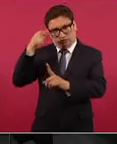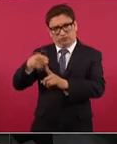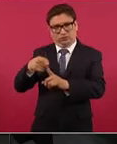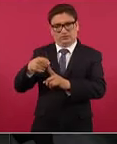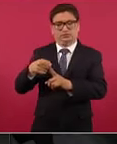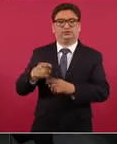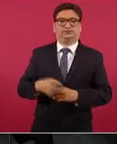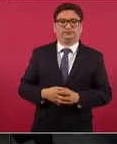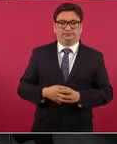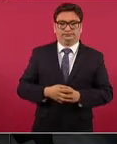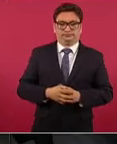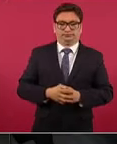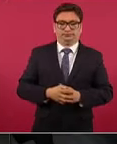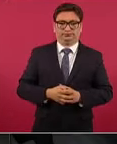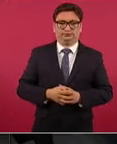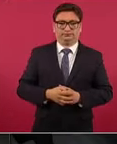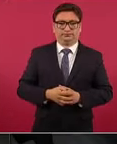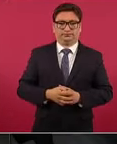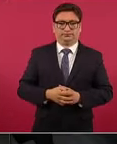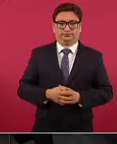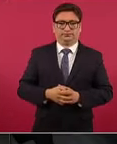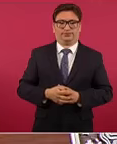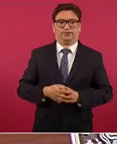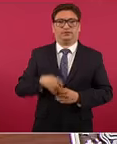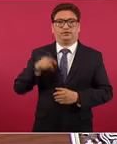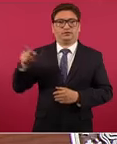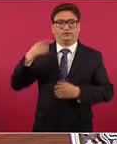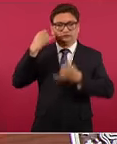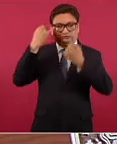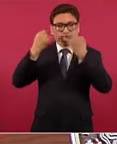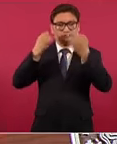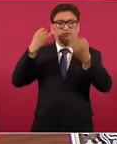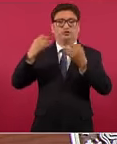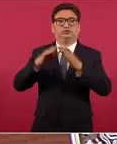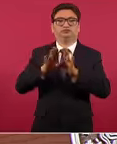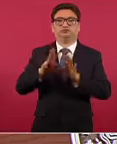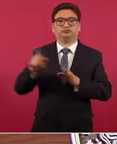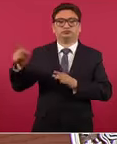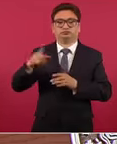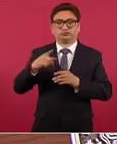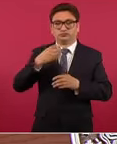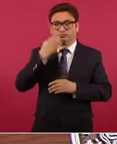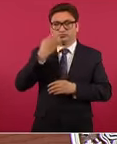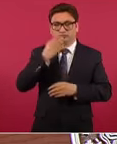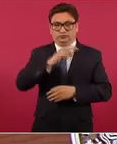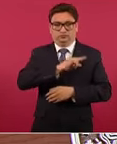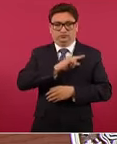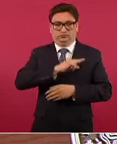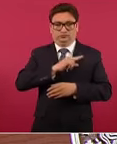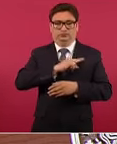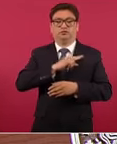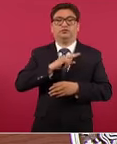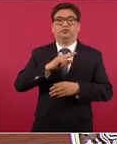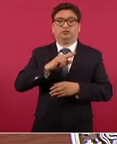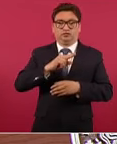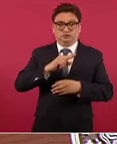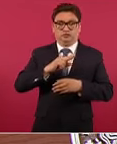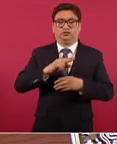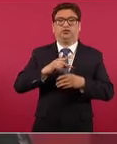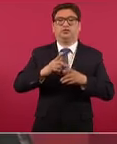llegó a crecer la matrícula educativa en las escuelas privadas hasta cierto